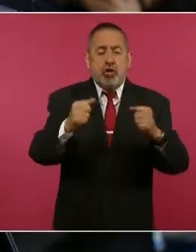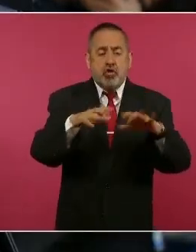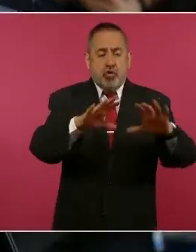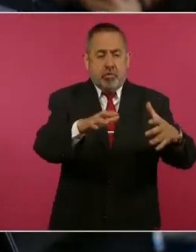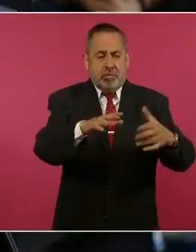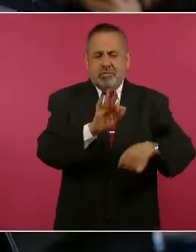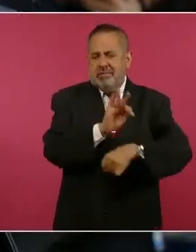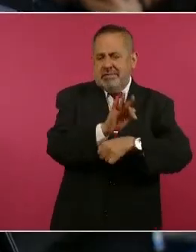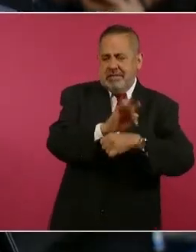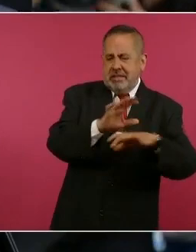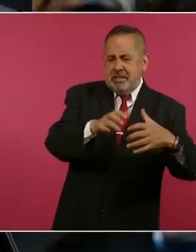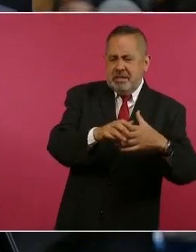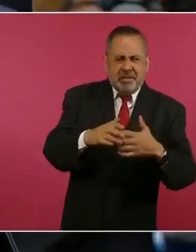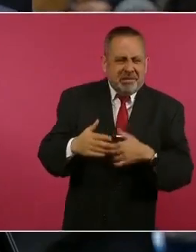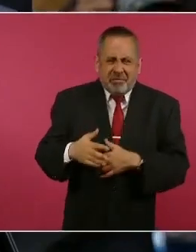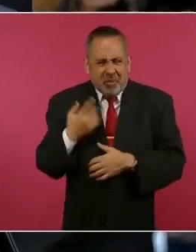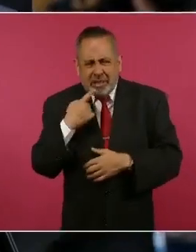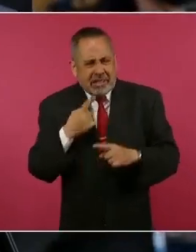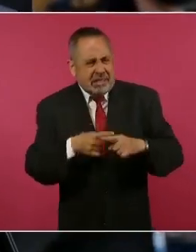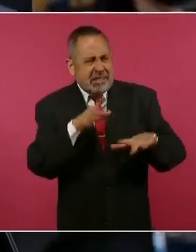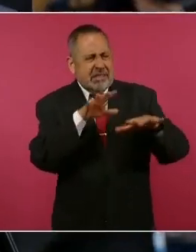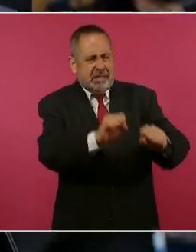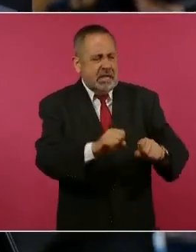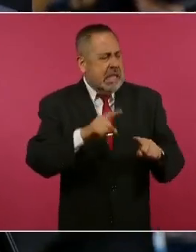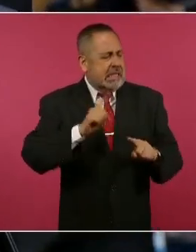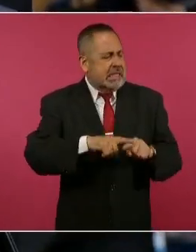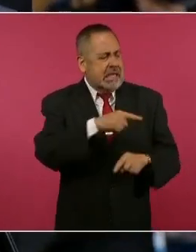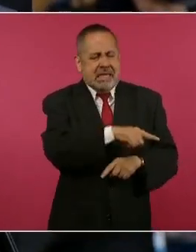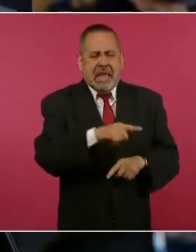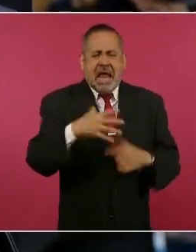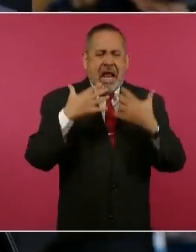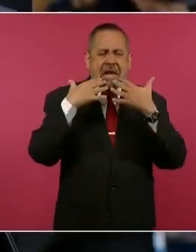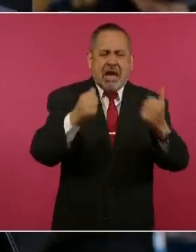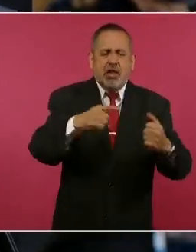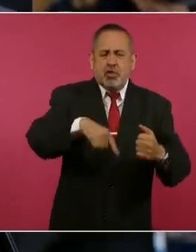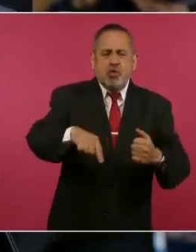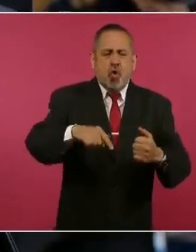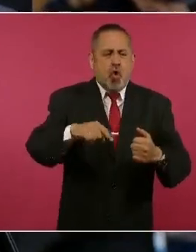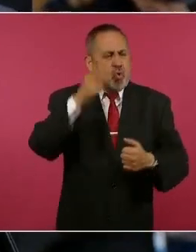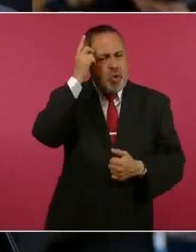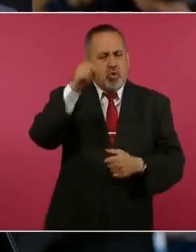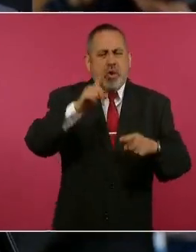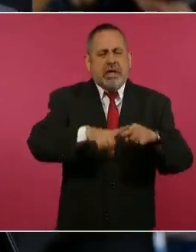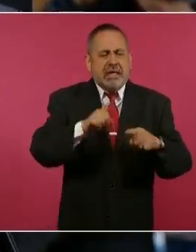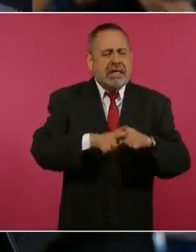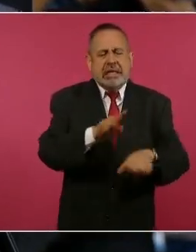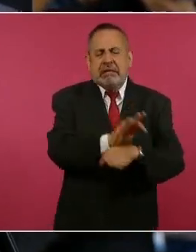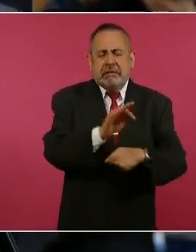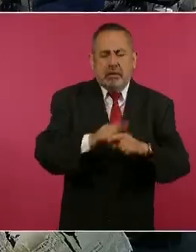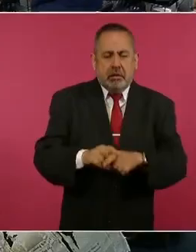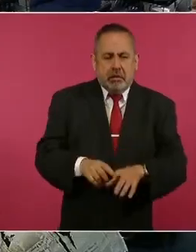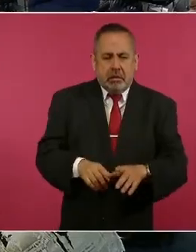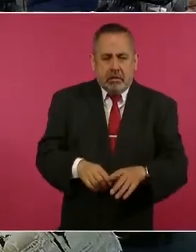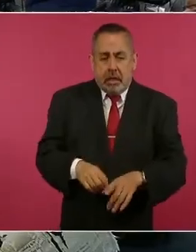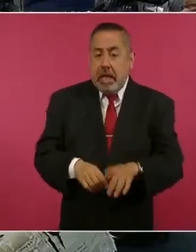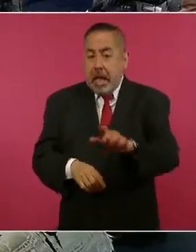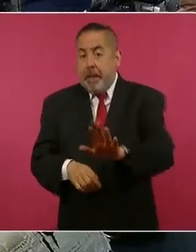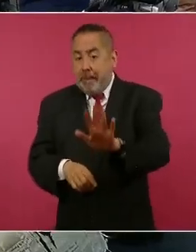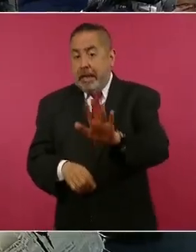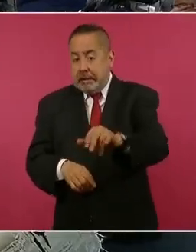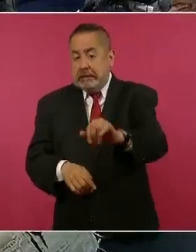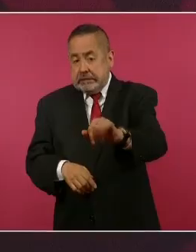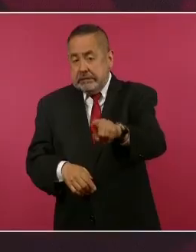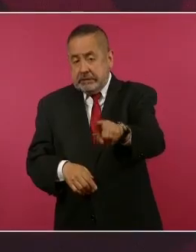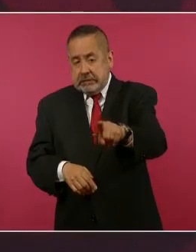protegido. ¿Por qué dice que estaba protegido? ¿Era propiedad de alguna autoridad? Si nos parece puede dar algún detalle. Sí, propiedad